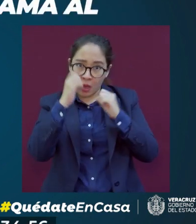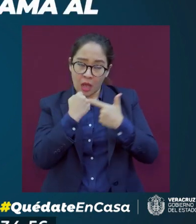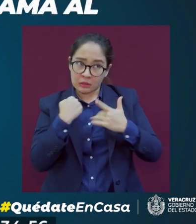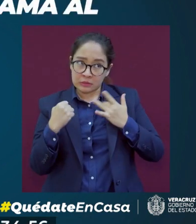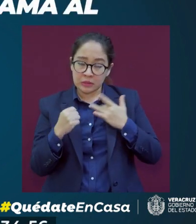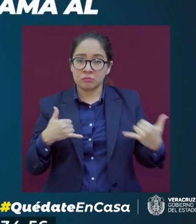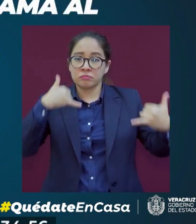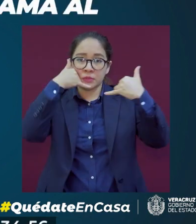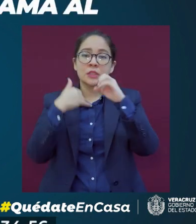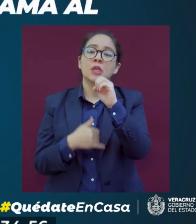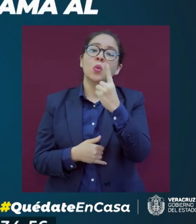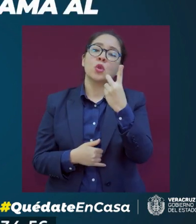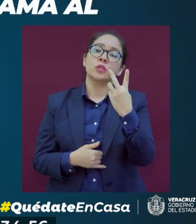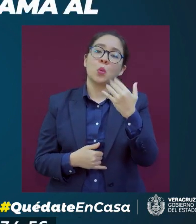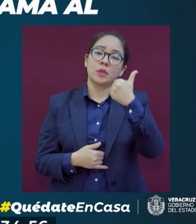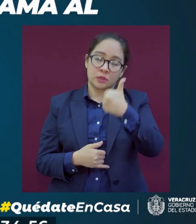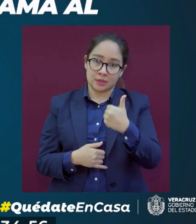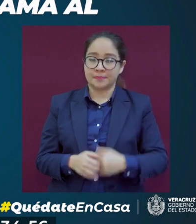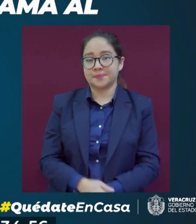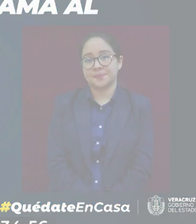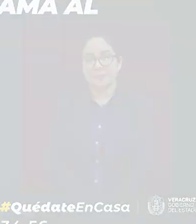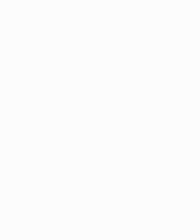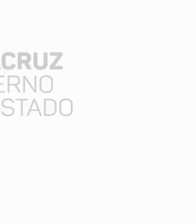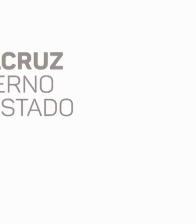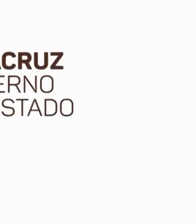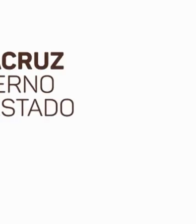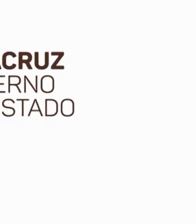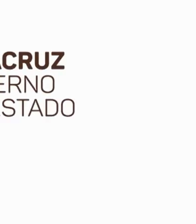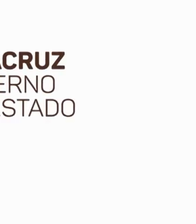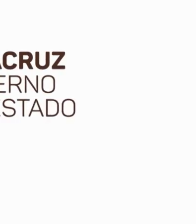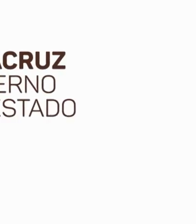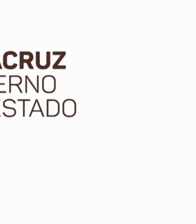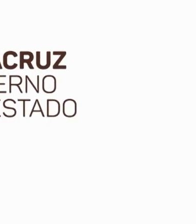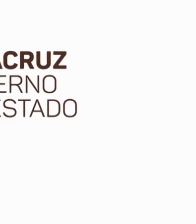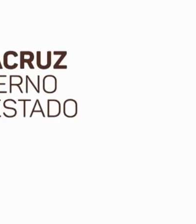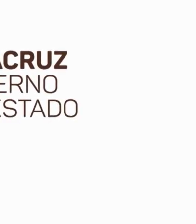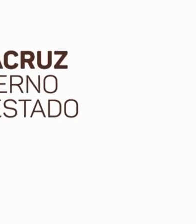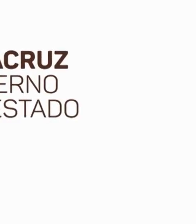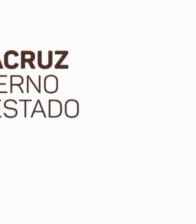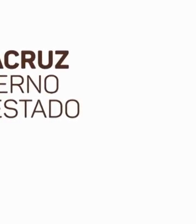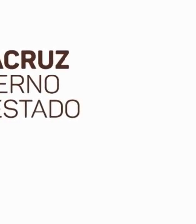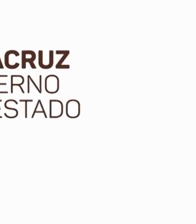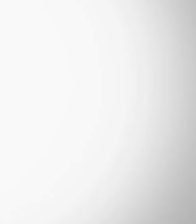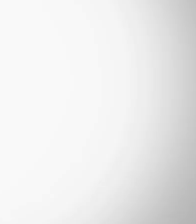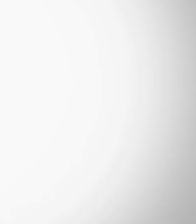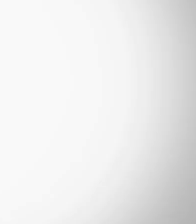síntomas Llama al 800-0123-456 Veracruz Gobierno del Estado